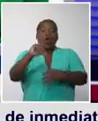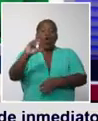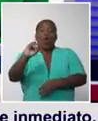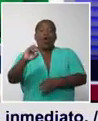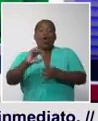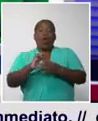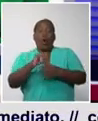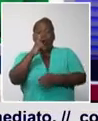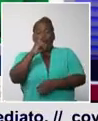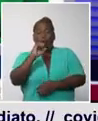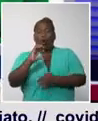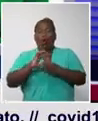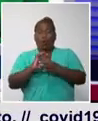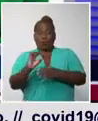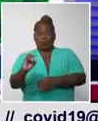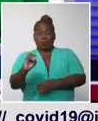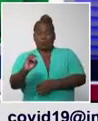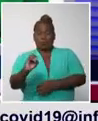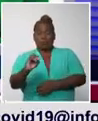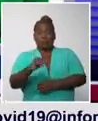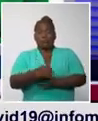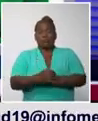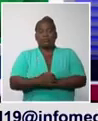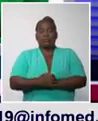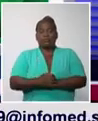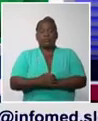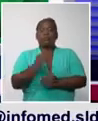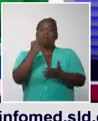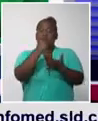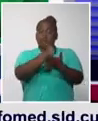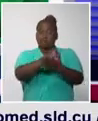autóctona de aquí en La Habana. Se confirman